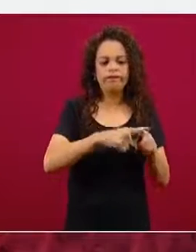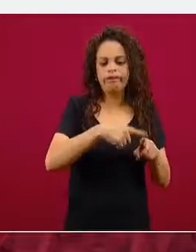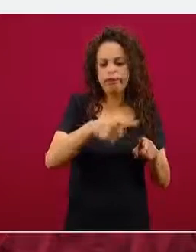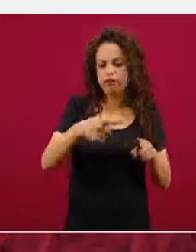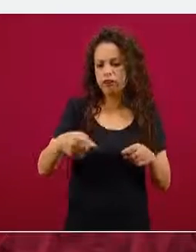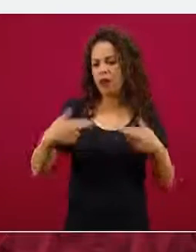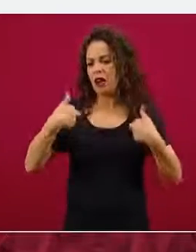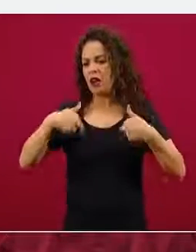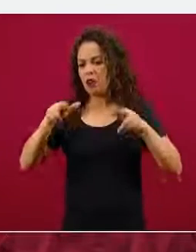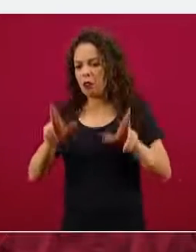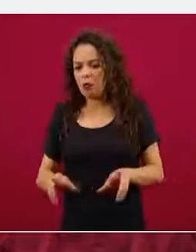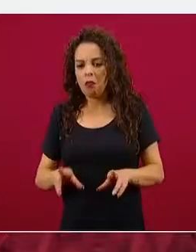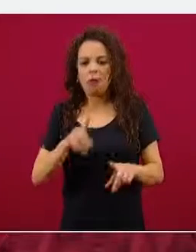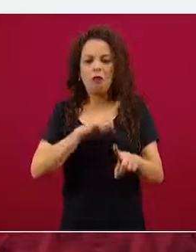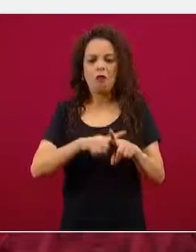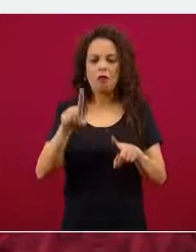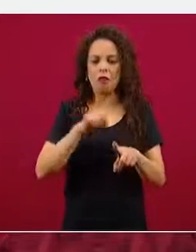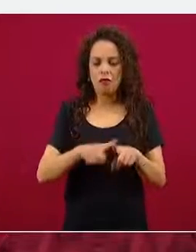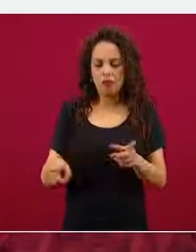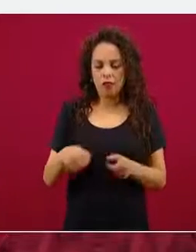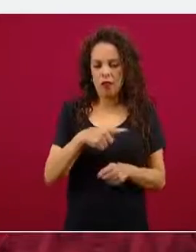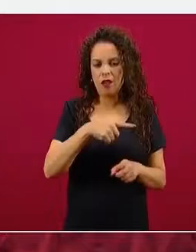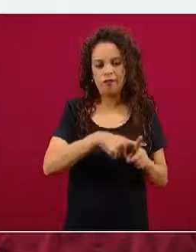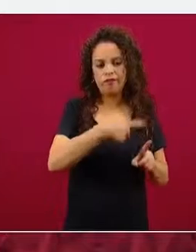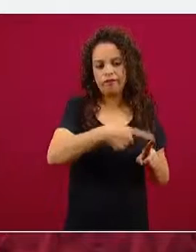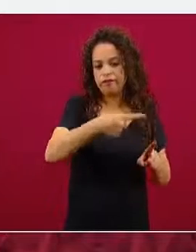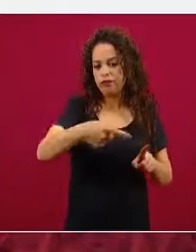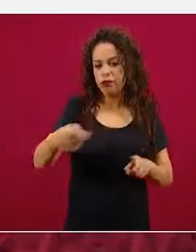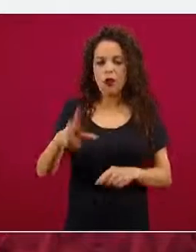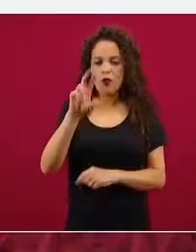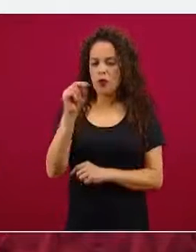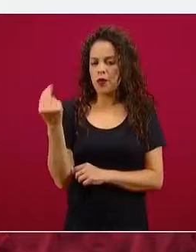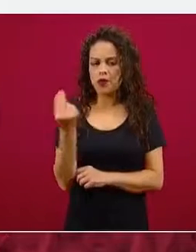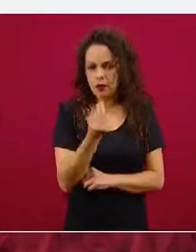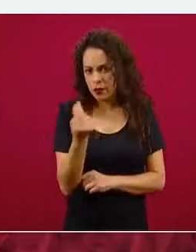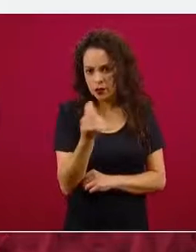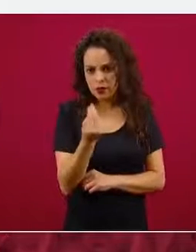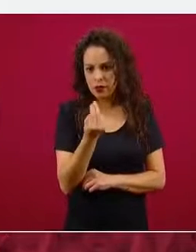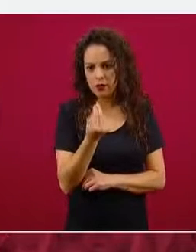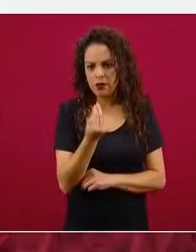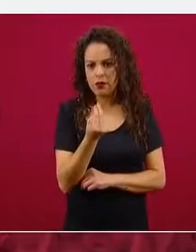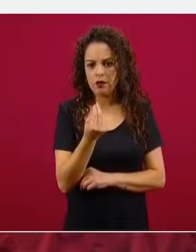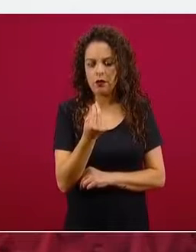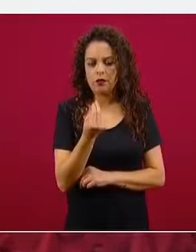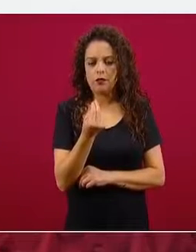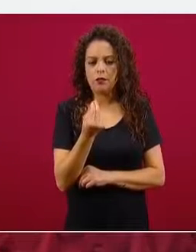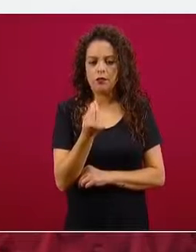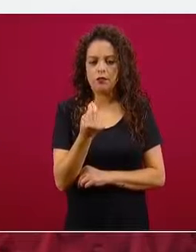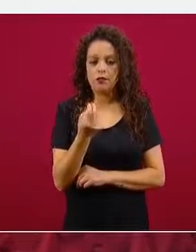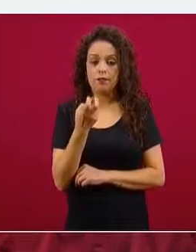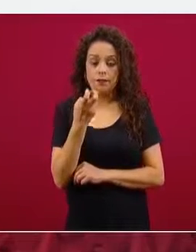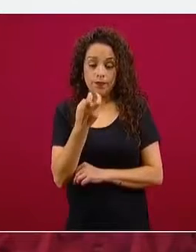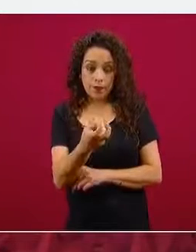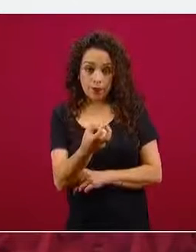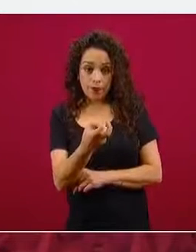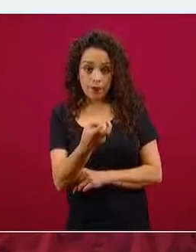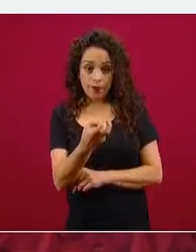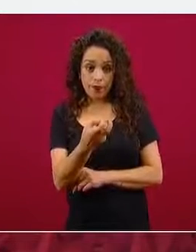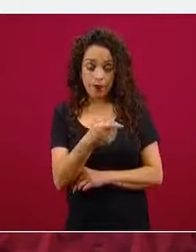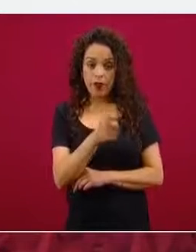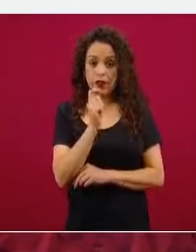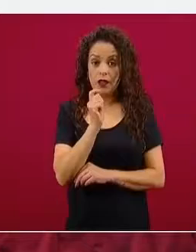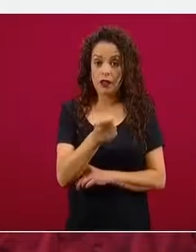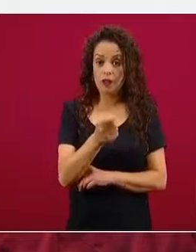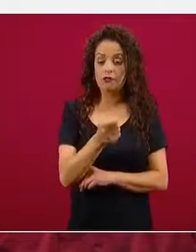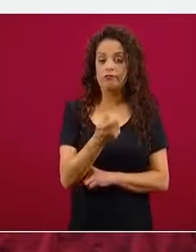o como les quieran llamar, intermediarios que de alguna forma les usurpan